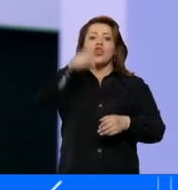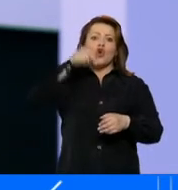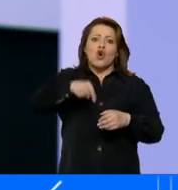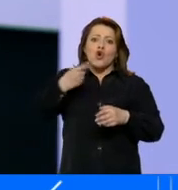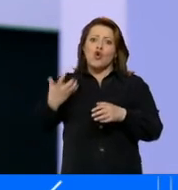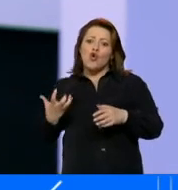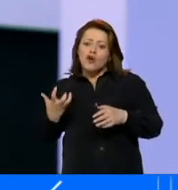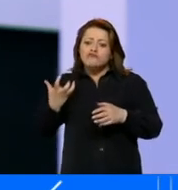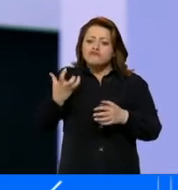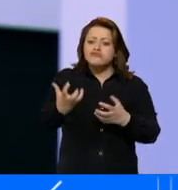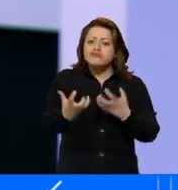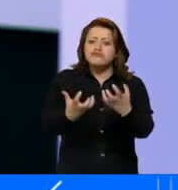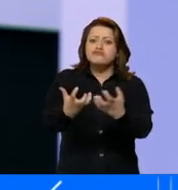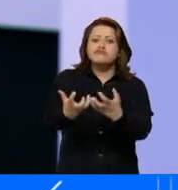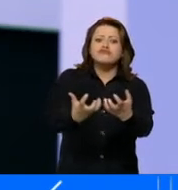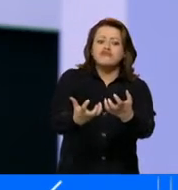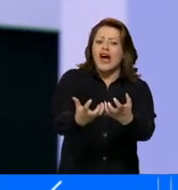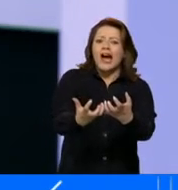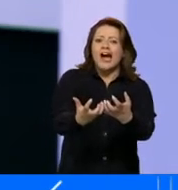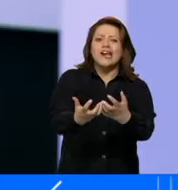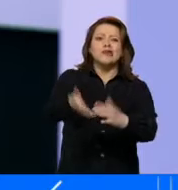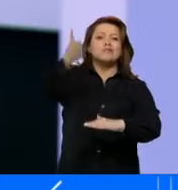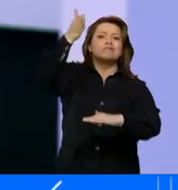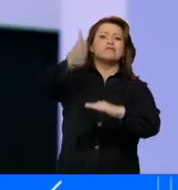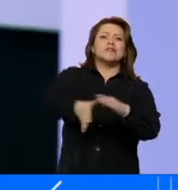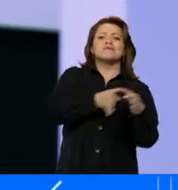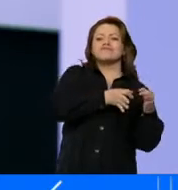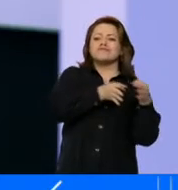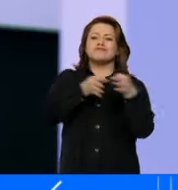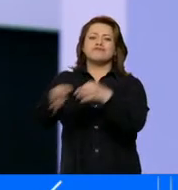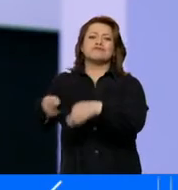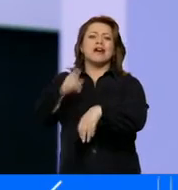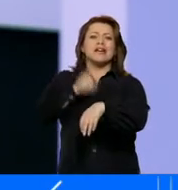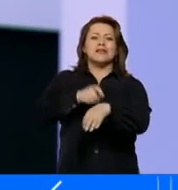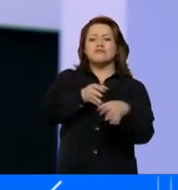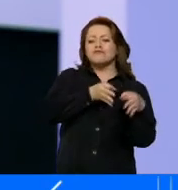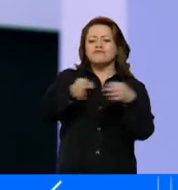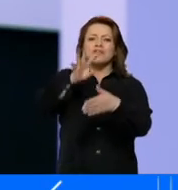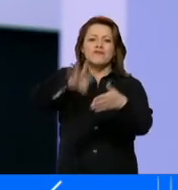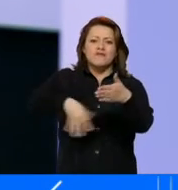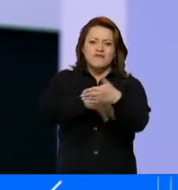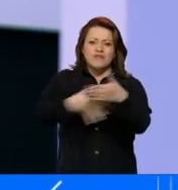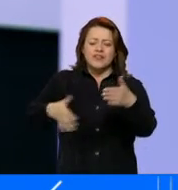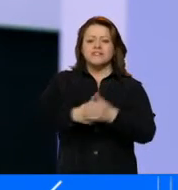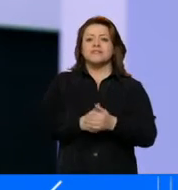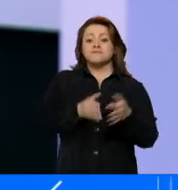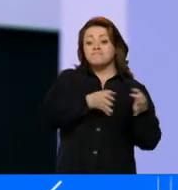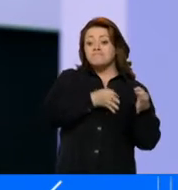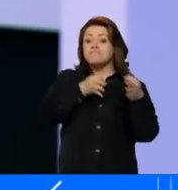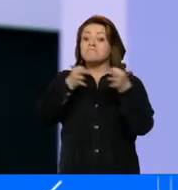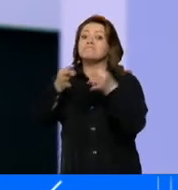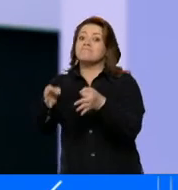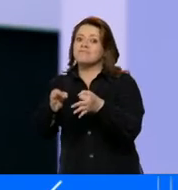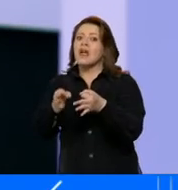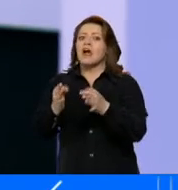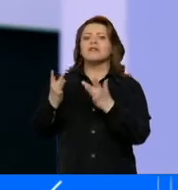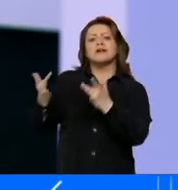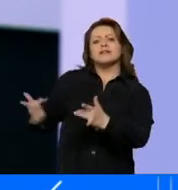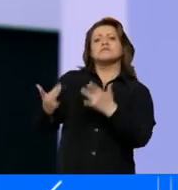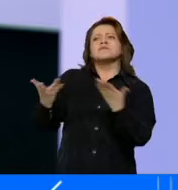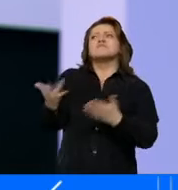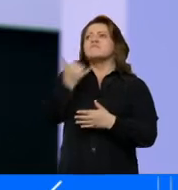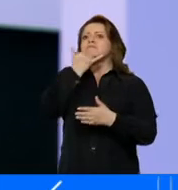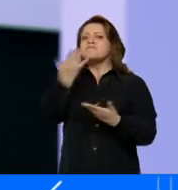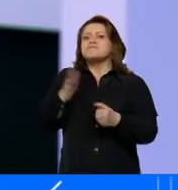libertad de víctor maldonado por vencimiento de términos iván cancino su abogado defensor afirmó que el aplazamiento prolonga irregularmente su detención